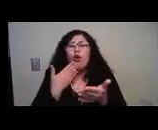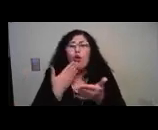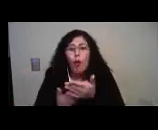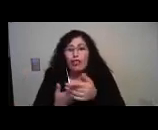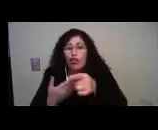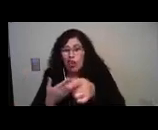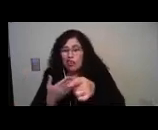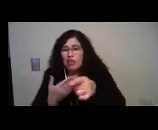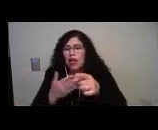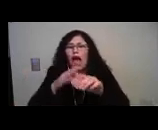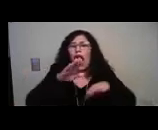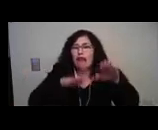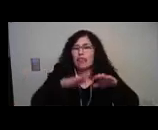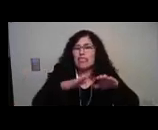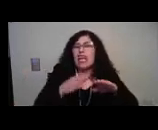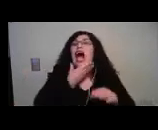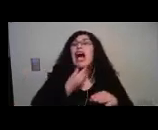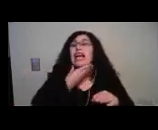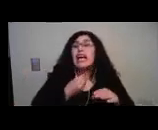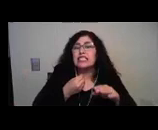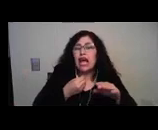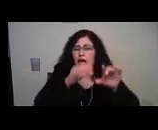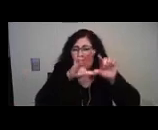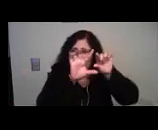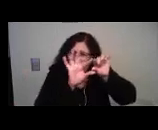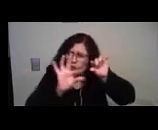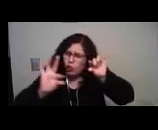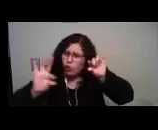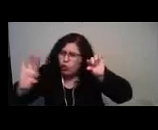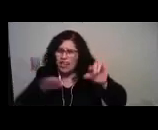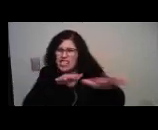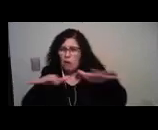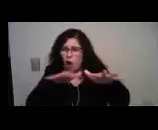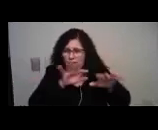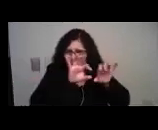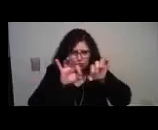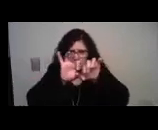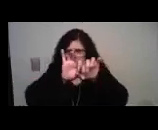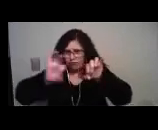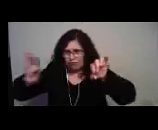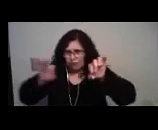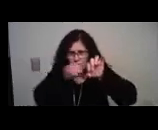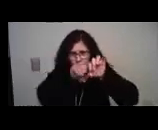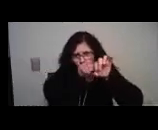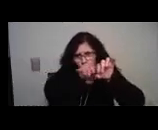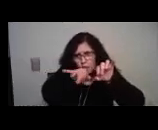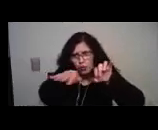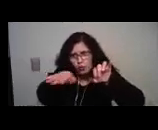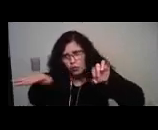¿ya? Ajá. ¿De acuerdo? Con agudo usted se refiere, sí, con agudo usted se refiere a